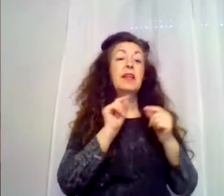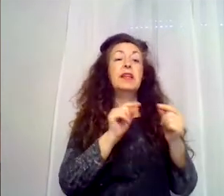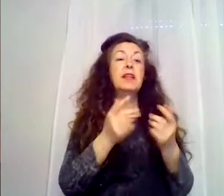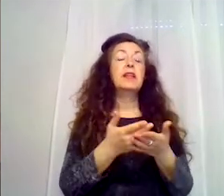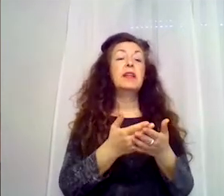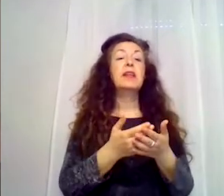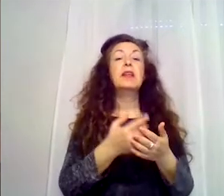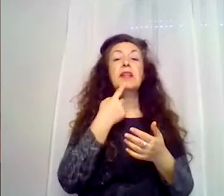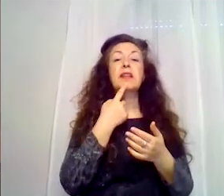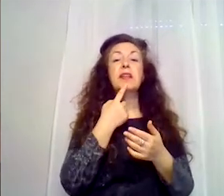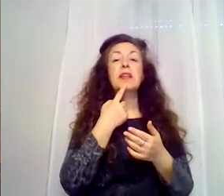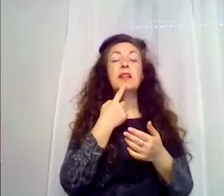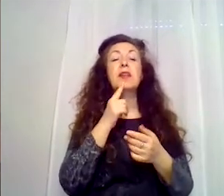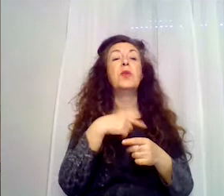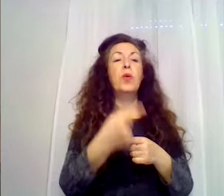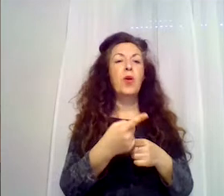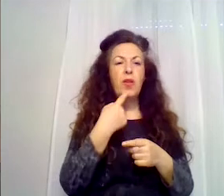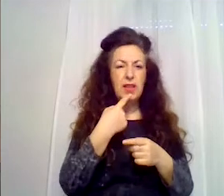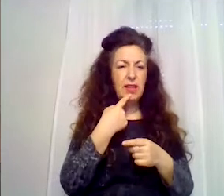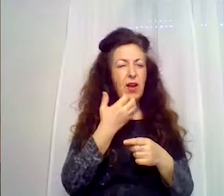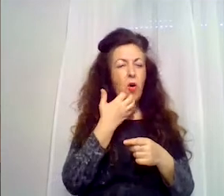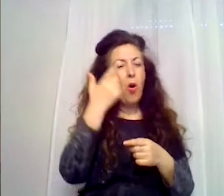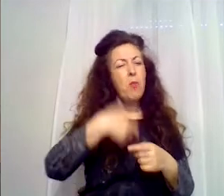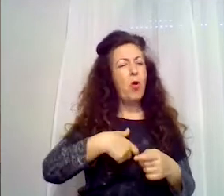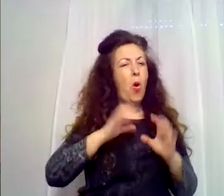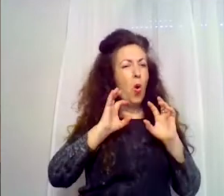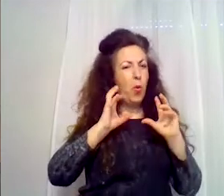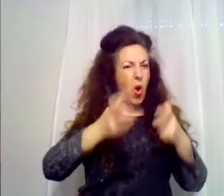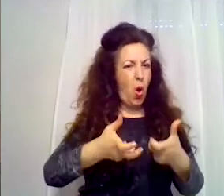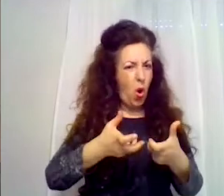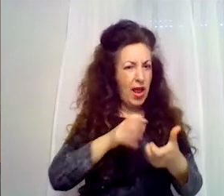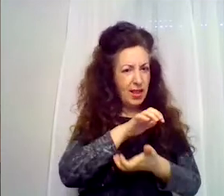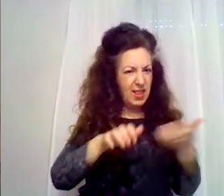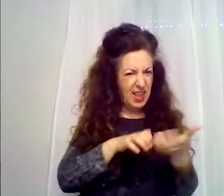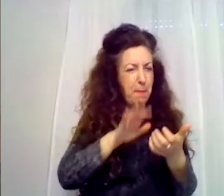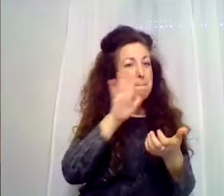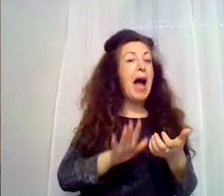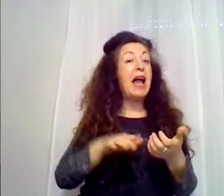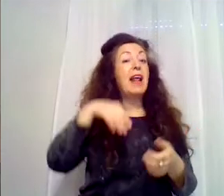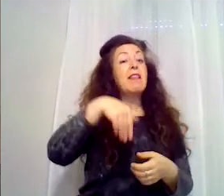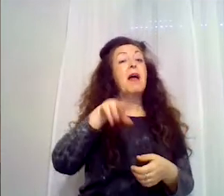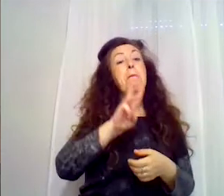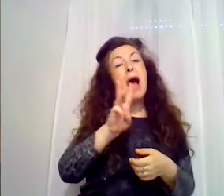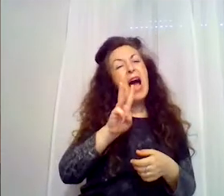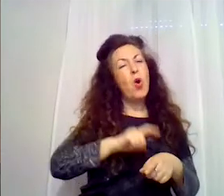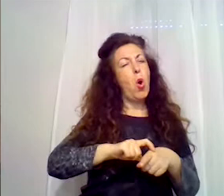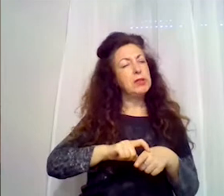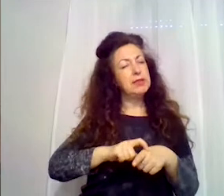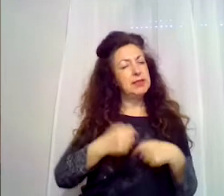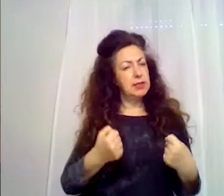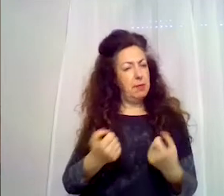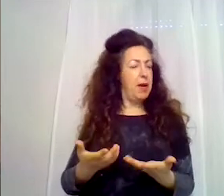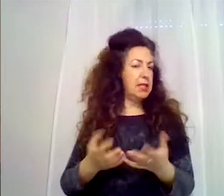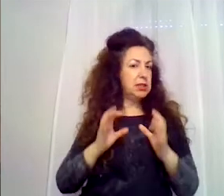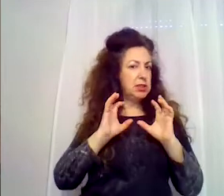y Marlowe, cada uno en el emplazamiento donde vemos en el dibujo, empiezan a discutir por la cantidad del dinero, que uno no está conforme